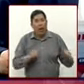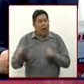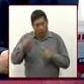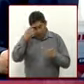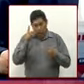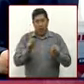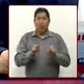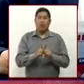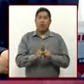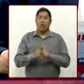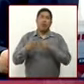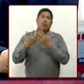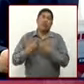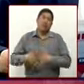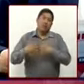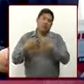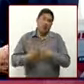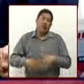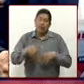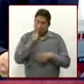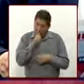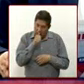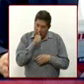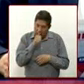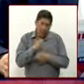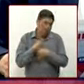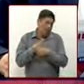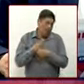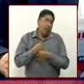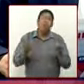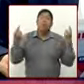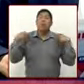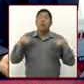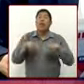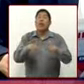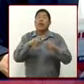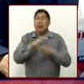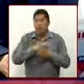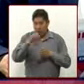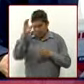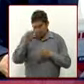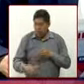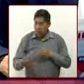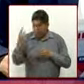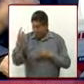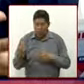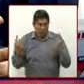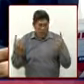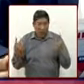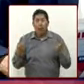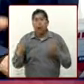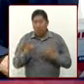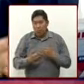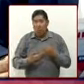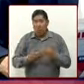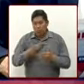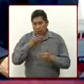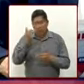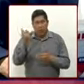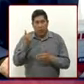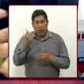con el sector productivo empresarial. Y mientras cumplamos ambas partes, vamos a ir mejor y vamos